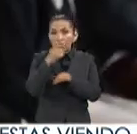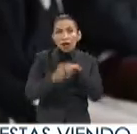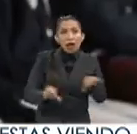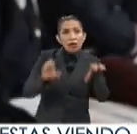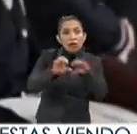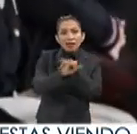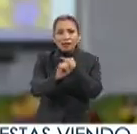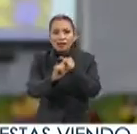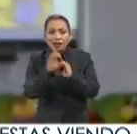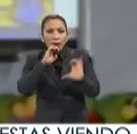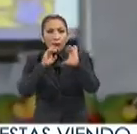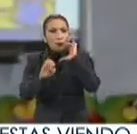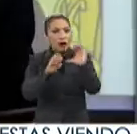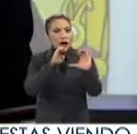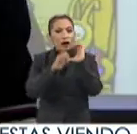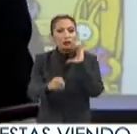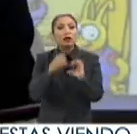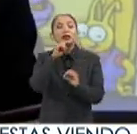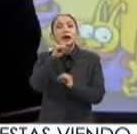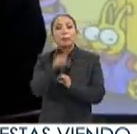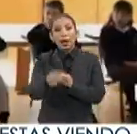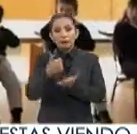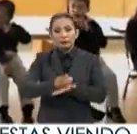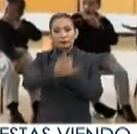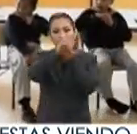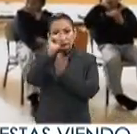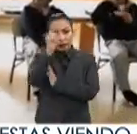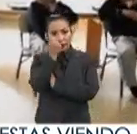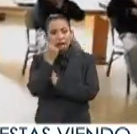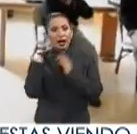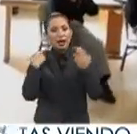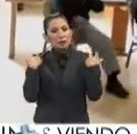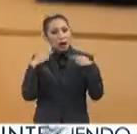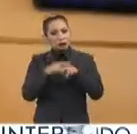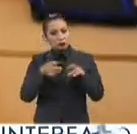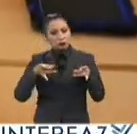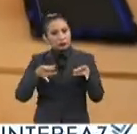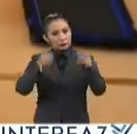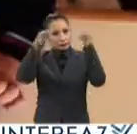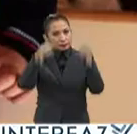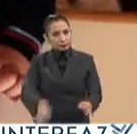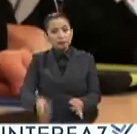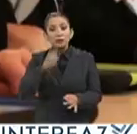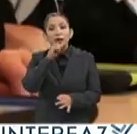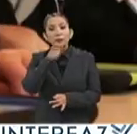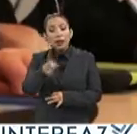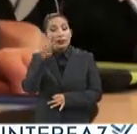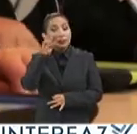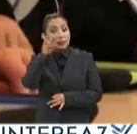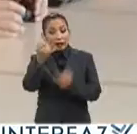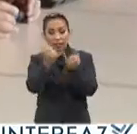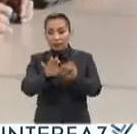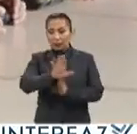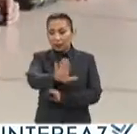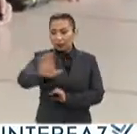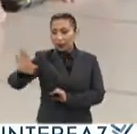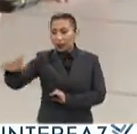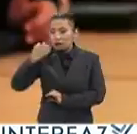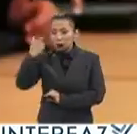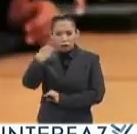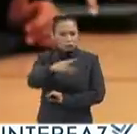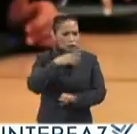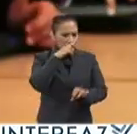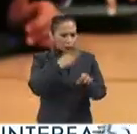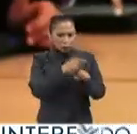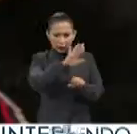la información y comunicación, además de asistencia técnico-pedagógica de calidad. Se plantea la autonomía de gestión de las